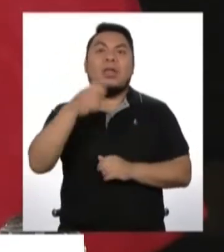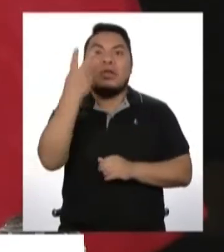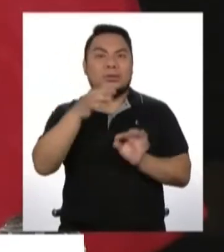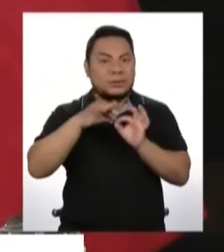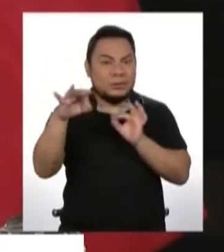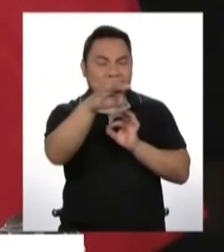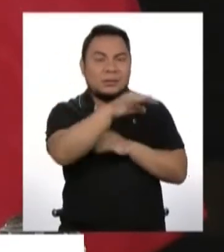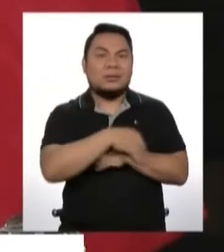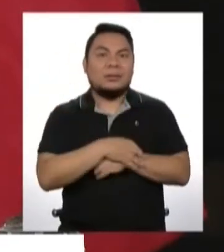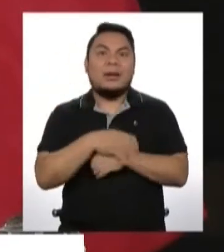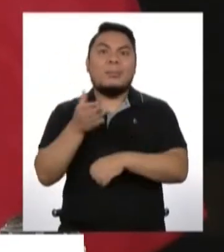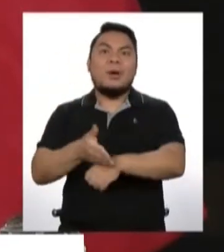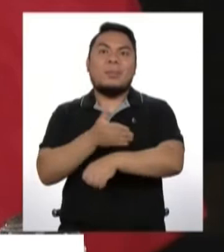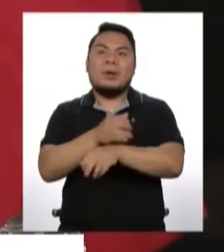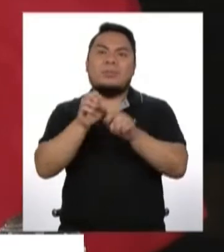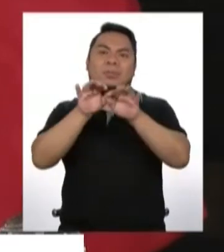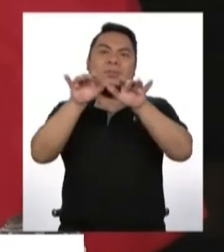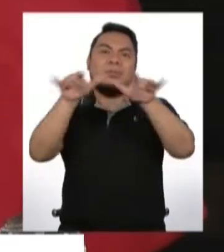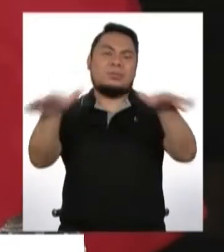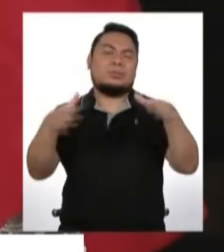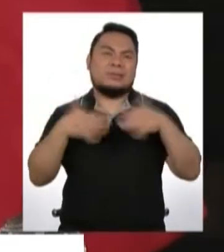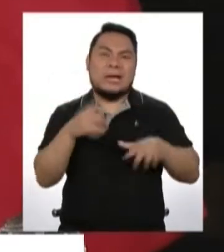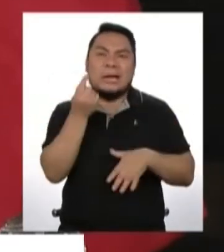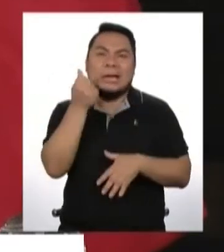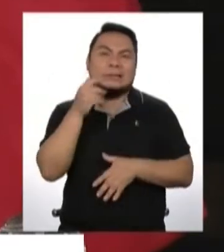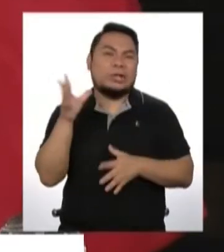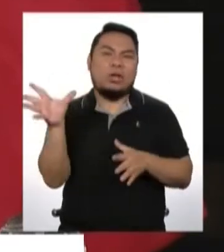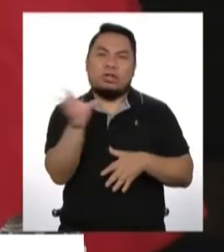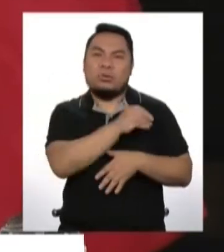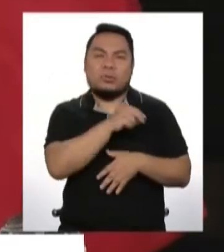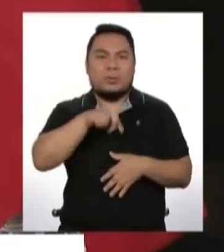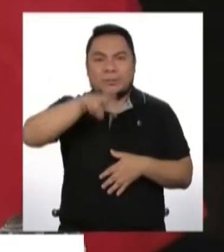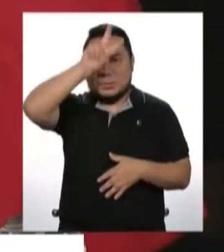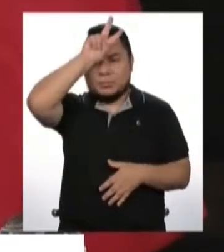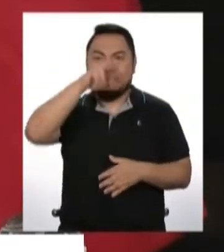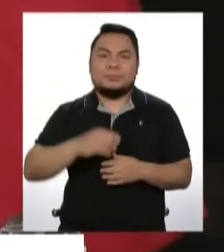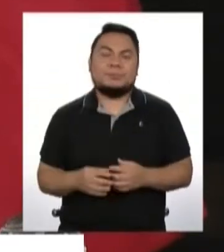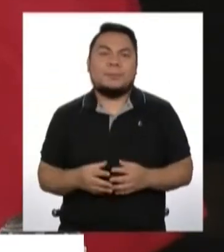ahora casi ha cubierto ya el territorio nacional.